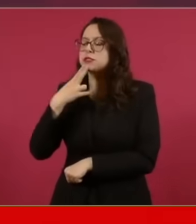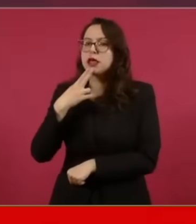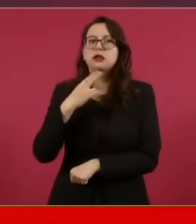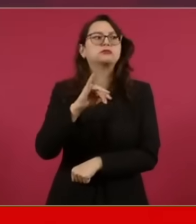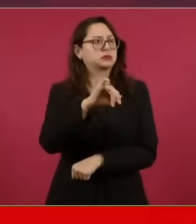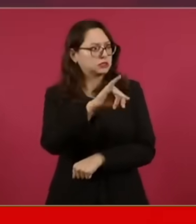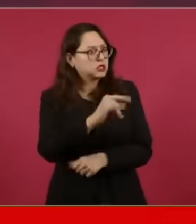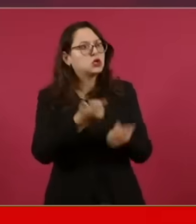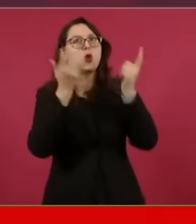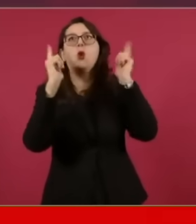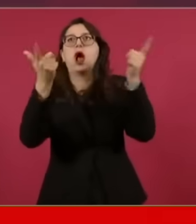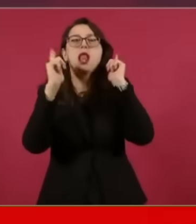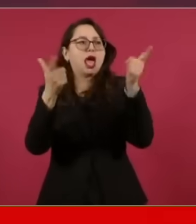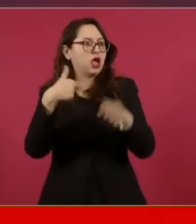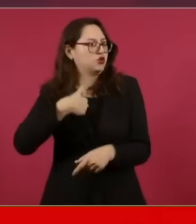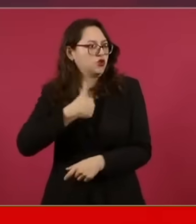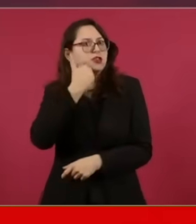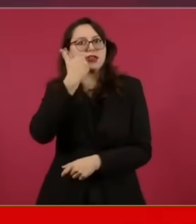estos